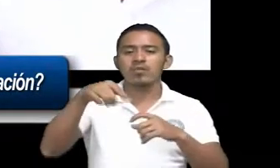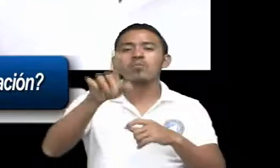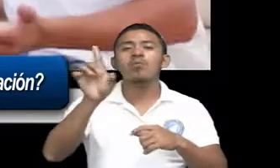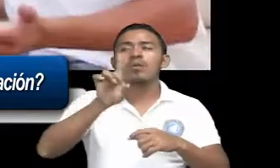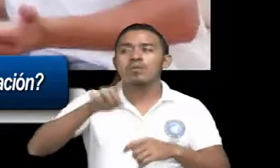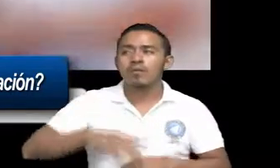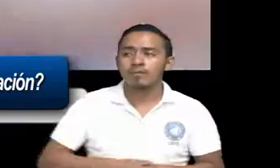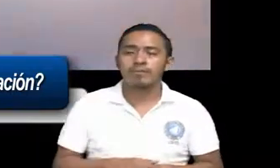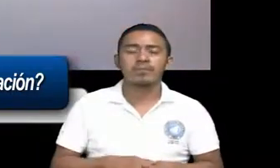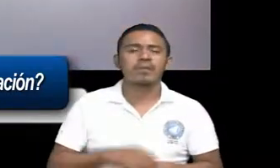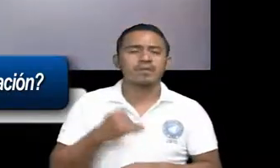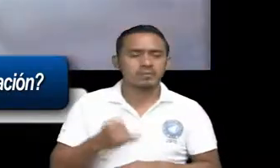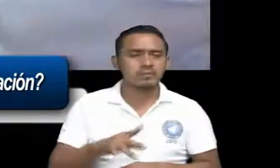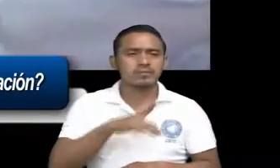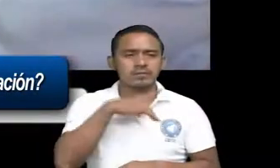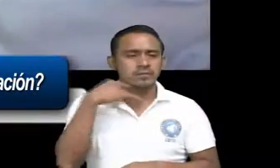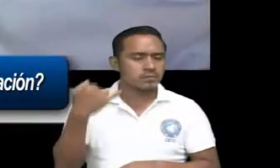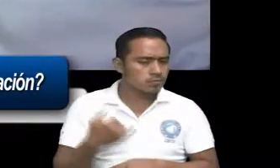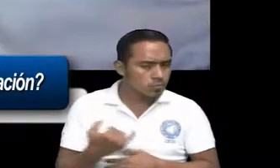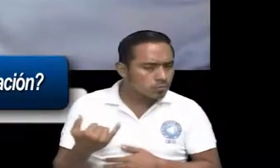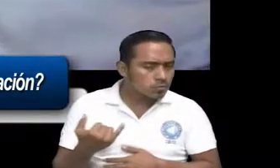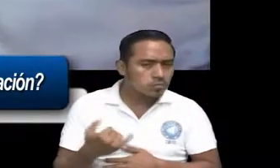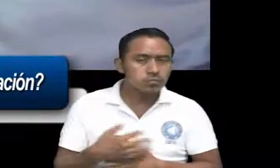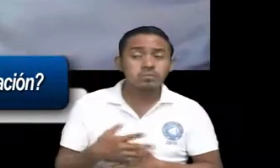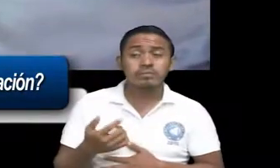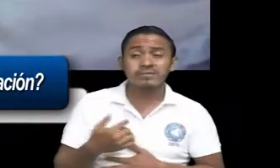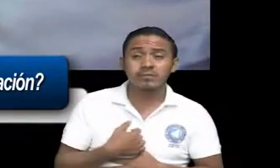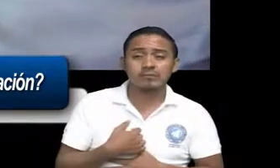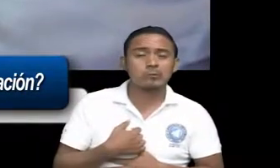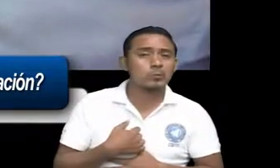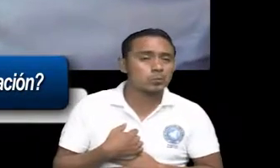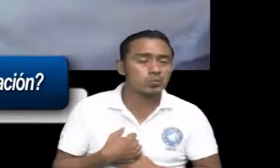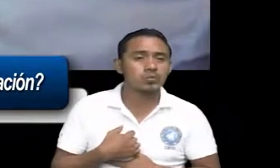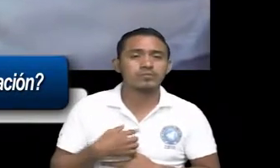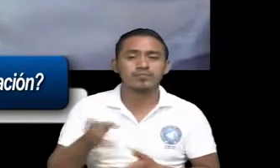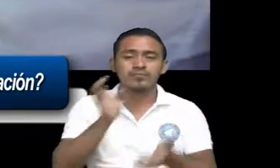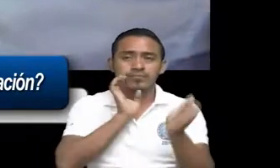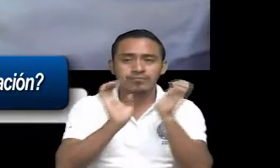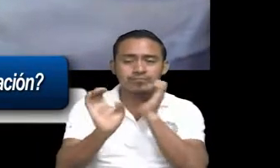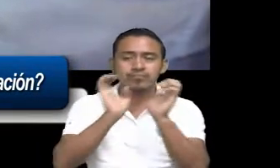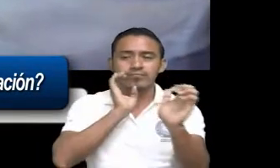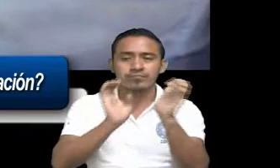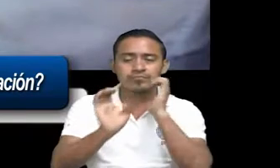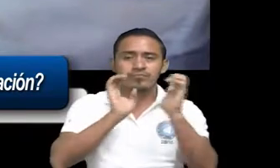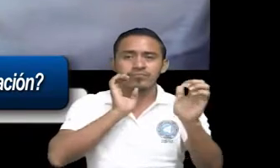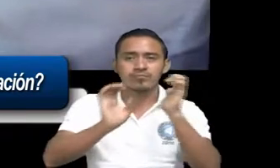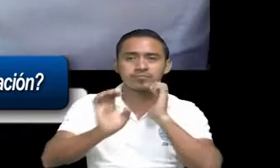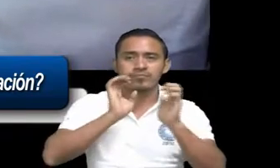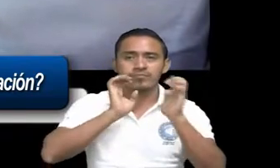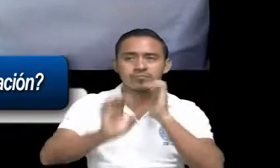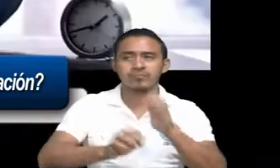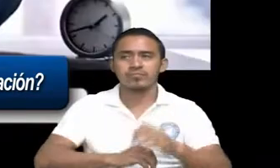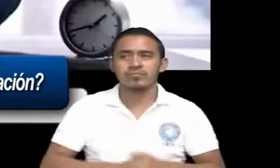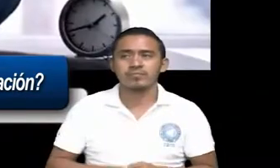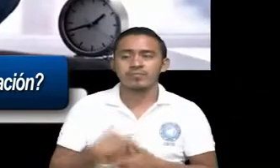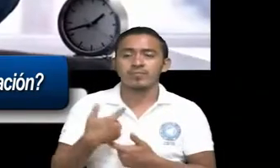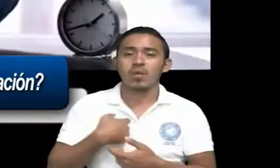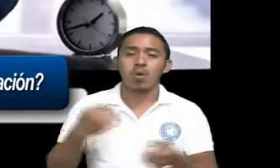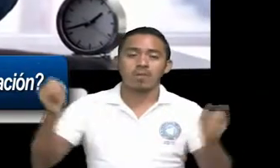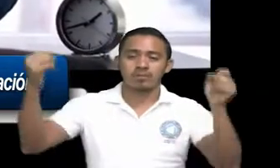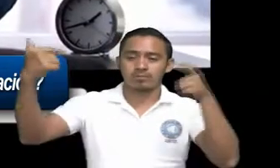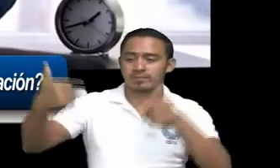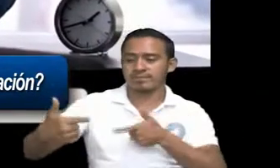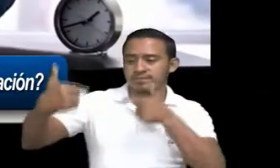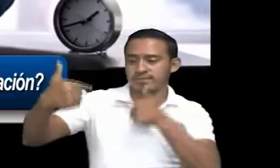y si es cierto. Entonces la persona tiene que estar constantemente comunicándose con su pareja, en el caso que sea esto, ¿verdad? Hasta videollamadas. Correcto,